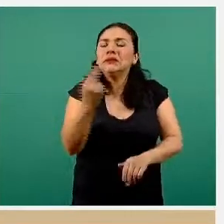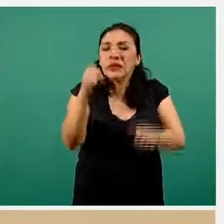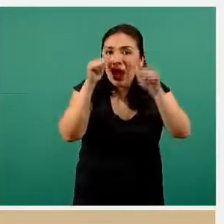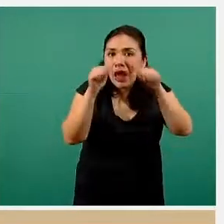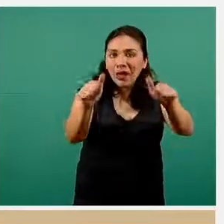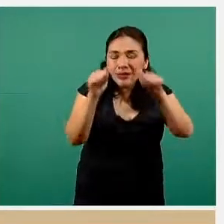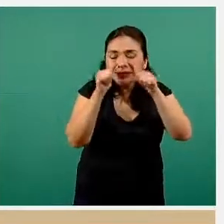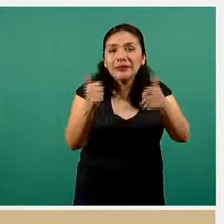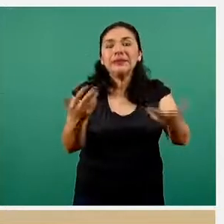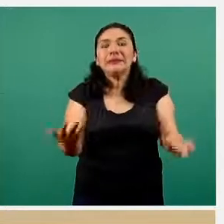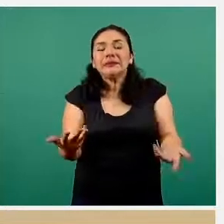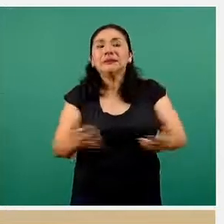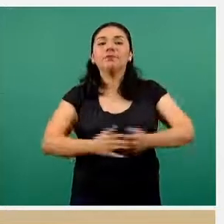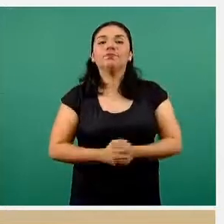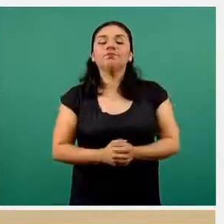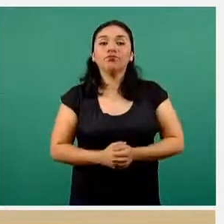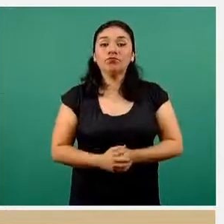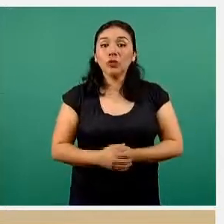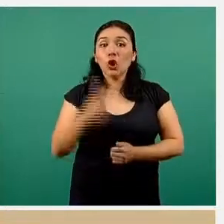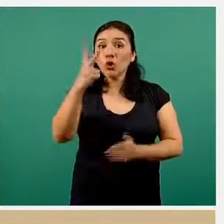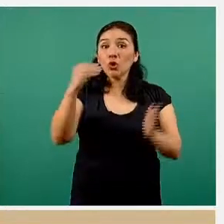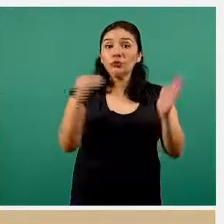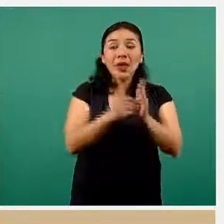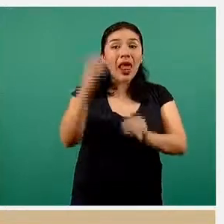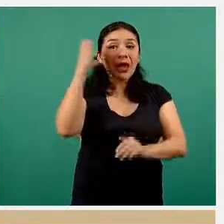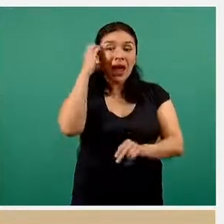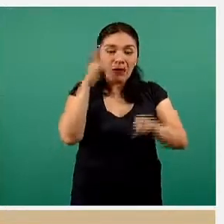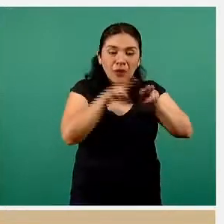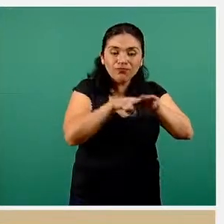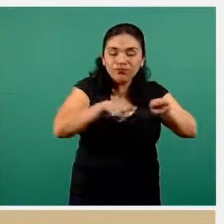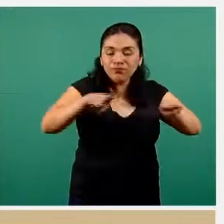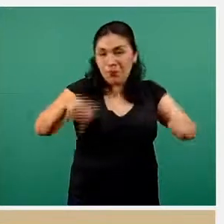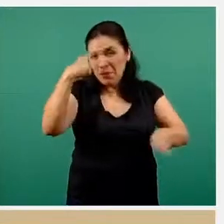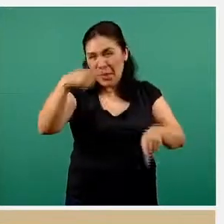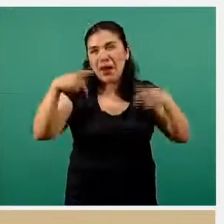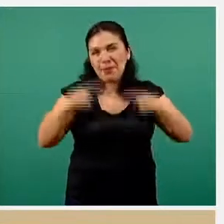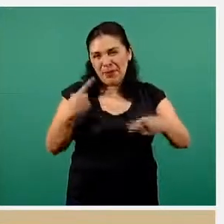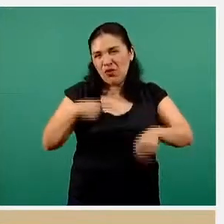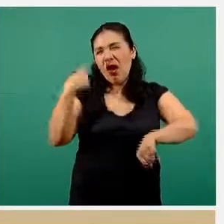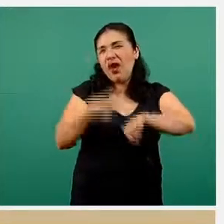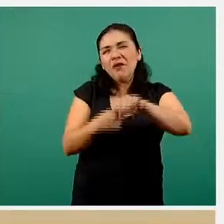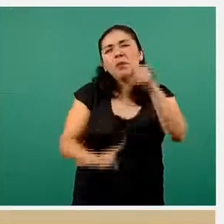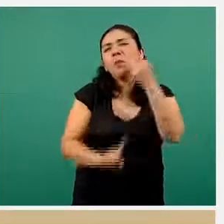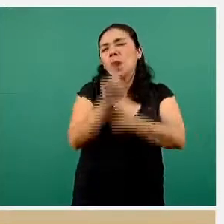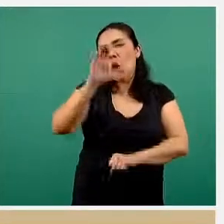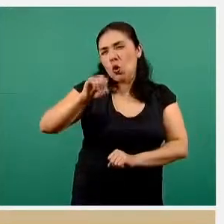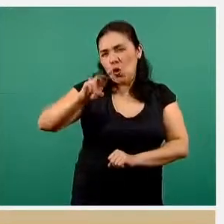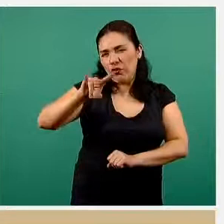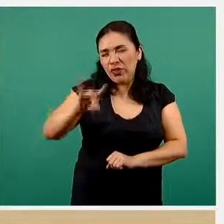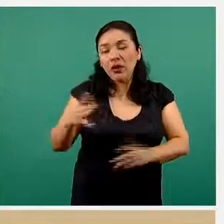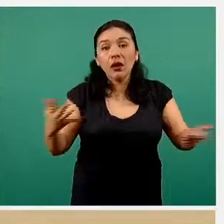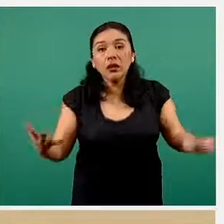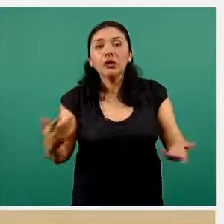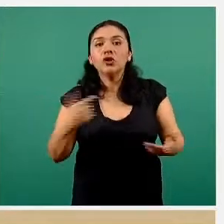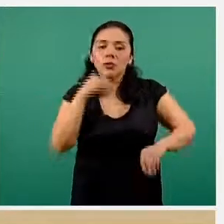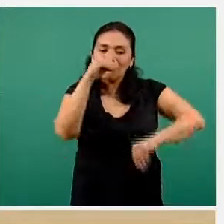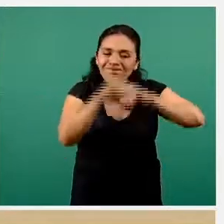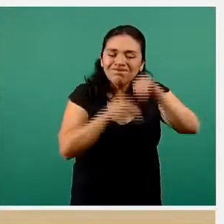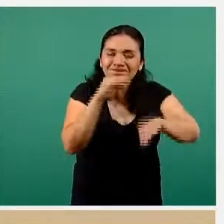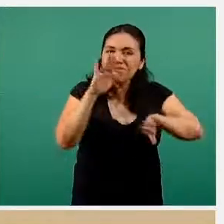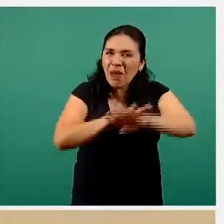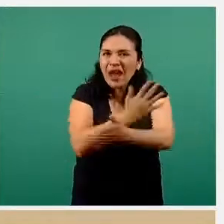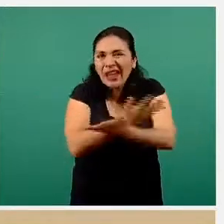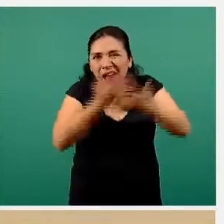Entonces nosotros, de 2,000 camas destinadas a pacientes con COVID, lo que hicimos fue hacer una